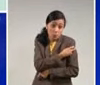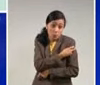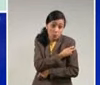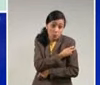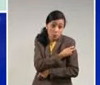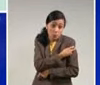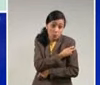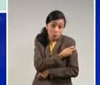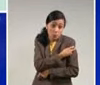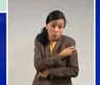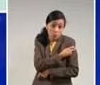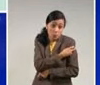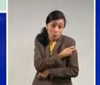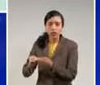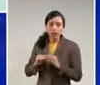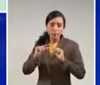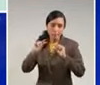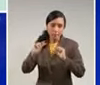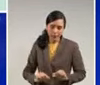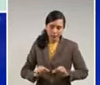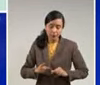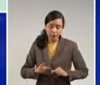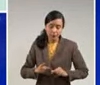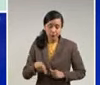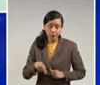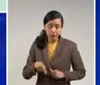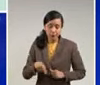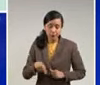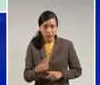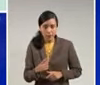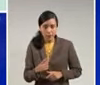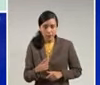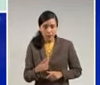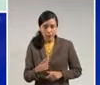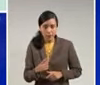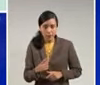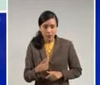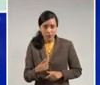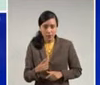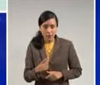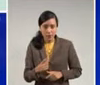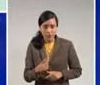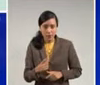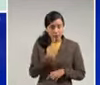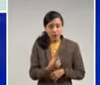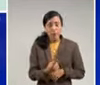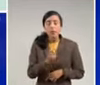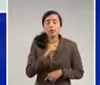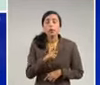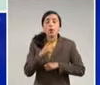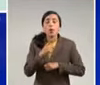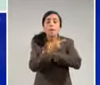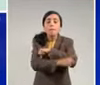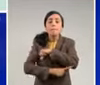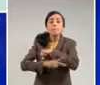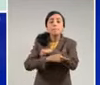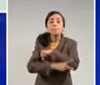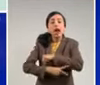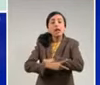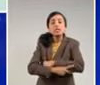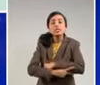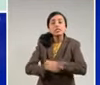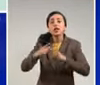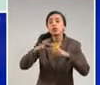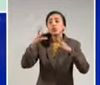evite la transmisión. Indiscutiblemente, como se puede ver en los gráficos de abajo, los países que en el acumulado han diagnosticado más